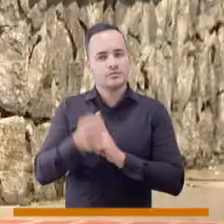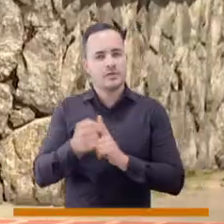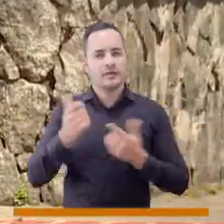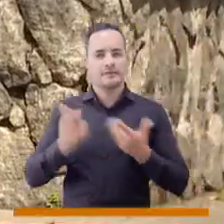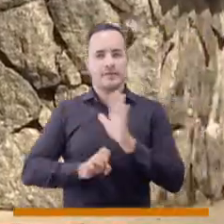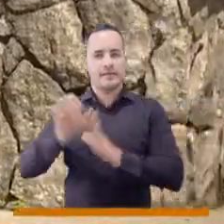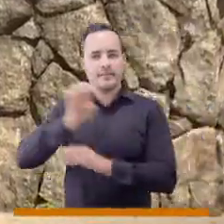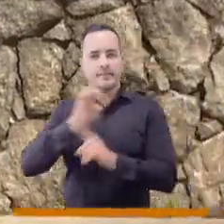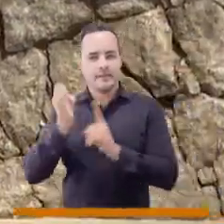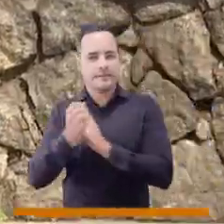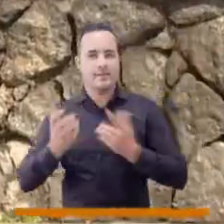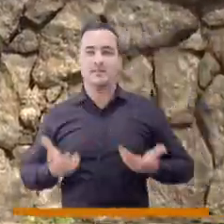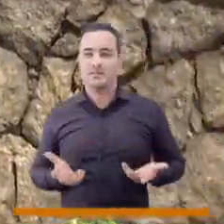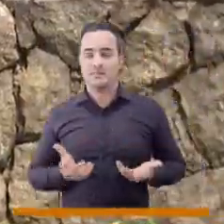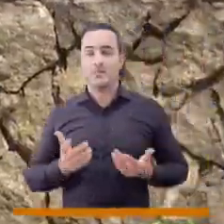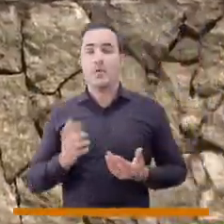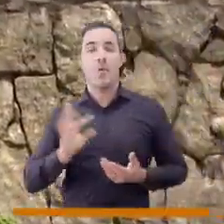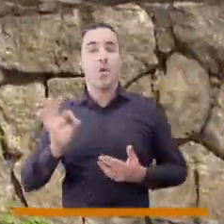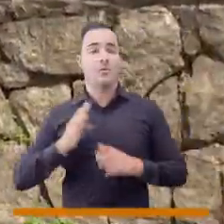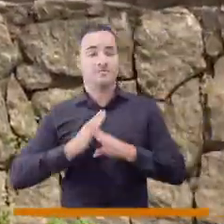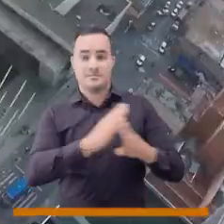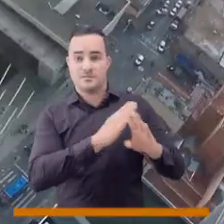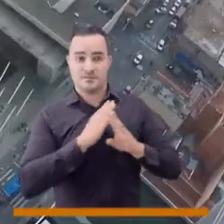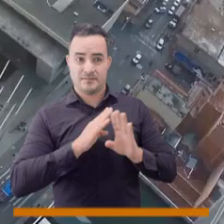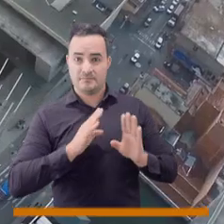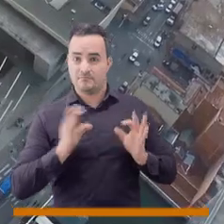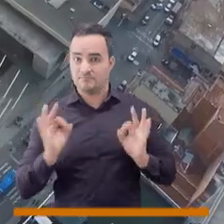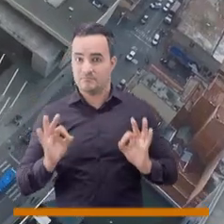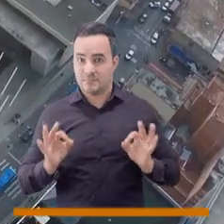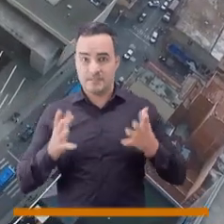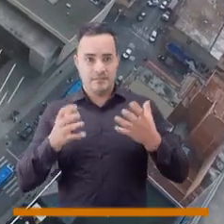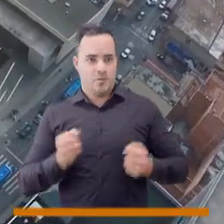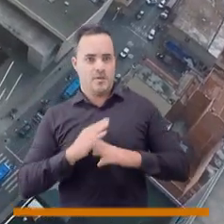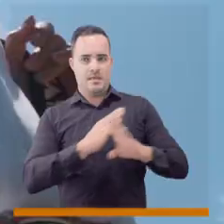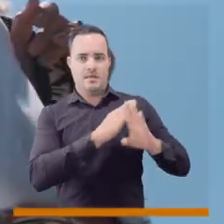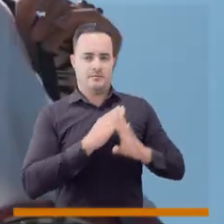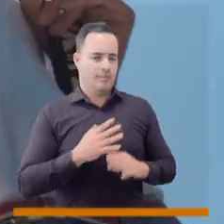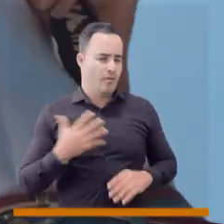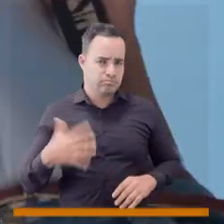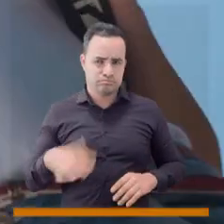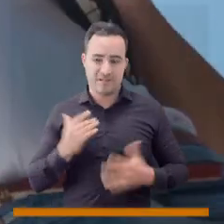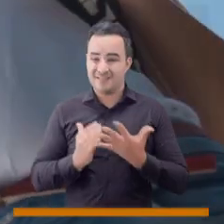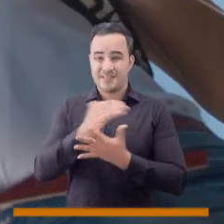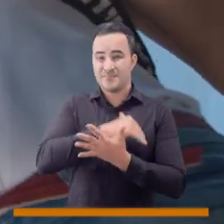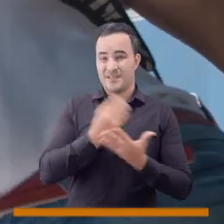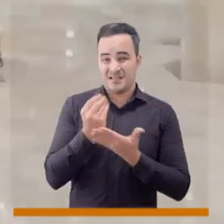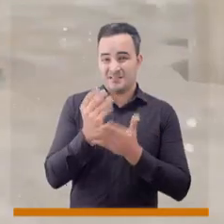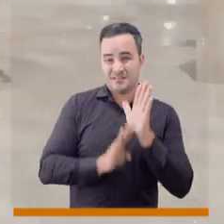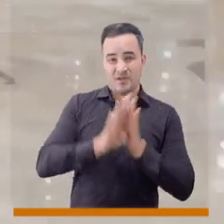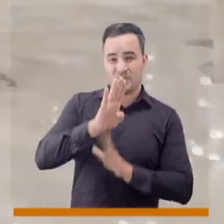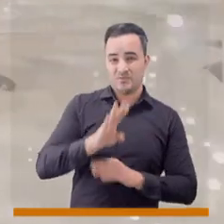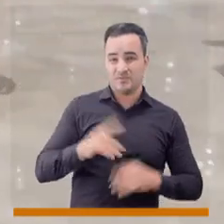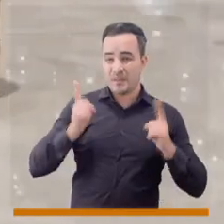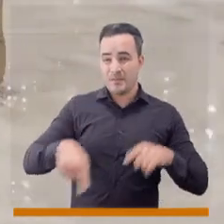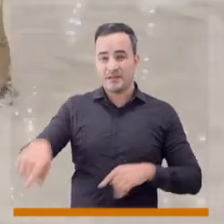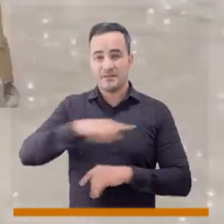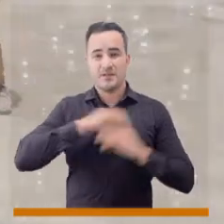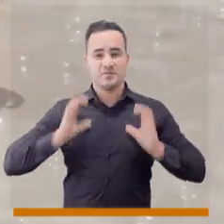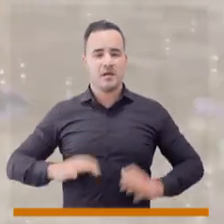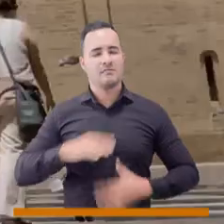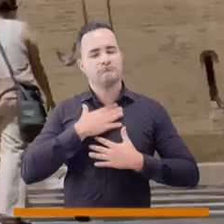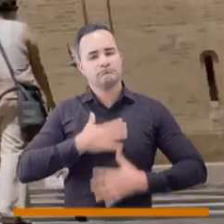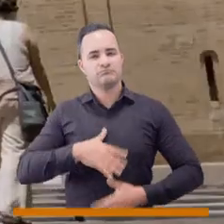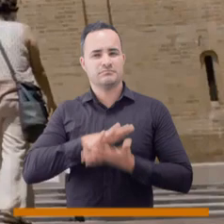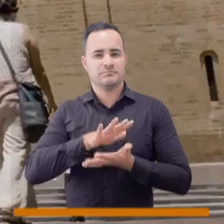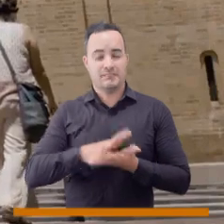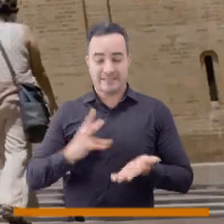desde el punto de vista cultural, desde el punto de vista del emprendimiento, desde el punto de vista de la seguridad, Caterina, que es transversal al desarrollo económico y a la tranquilidad de